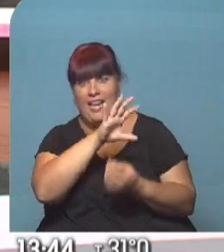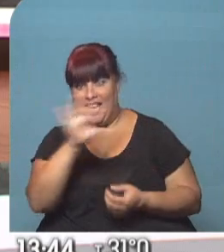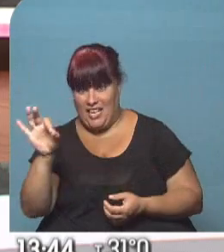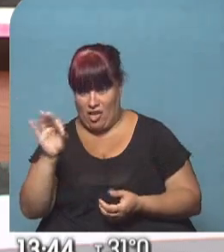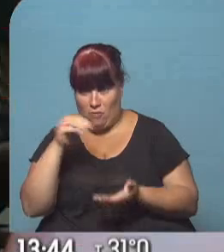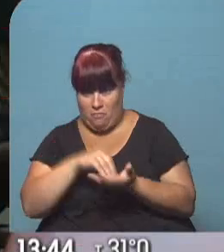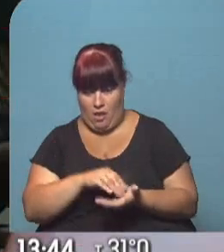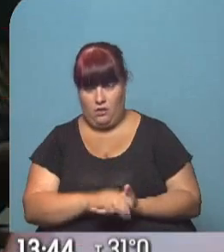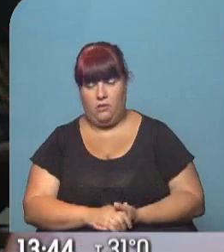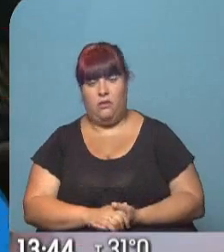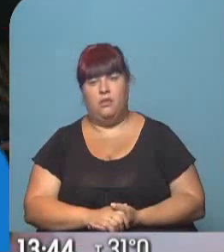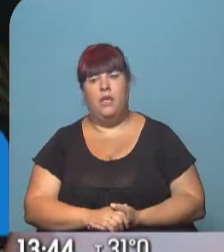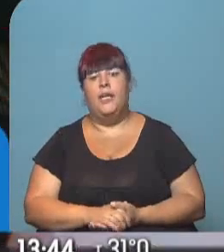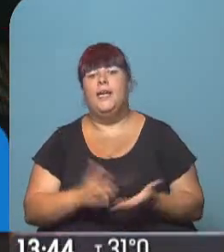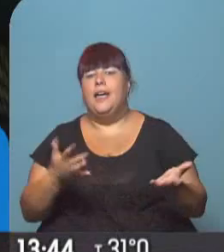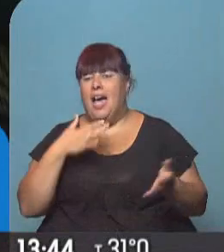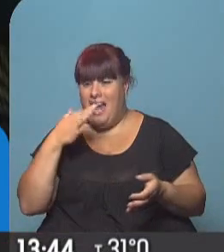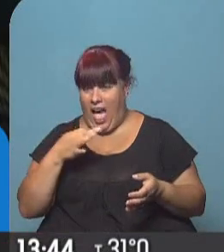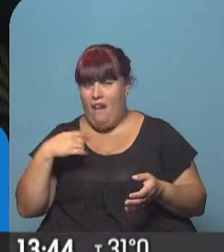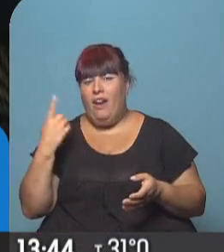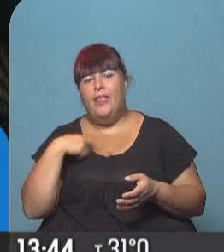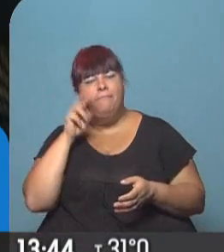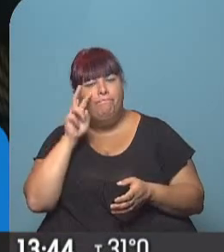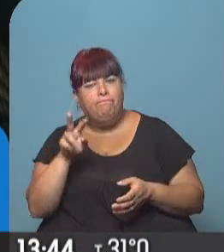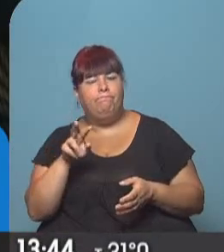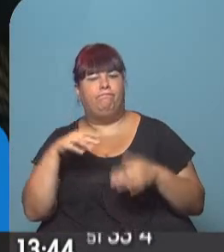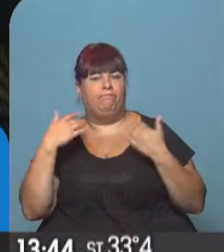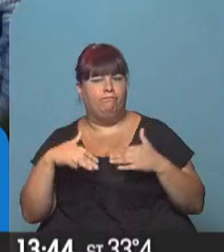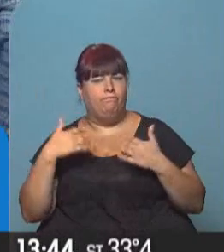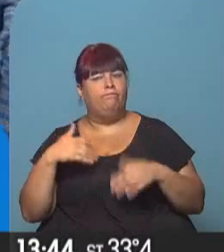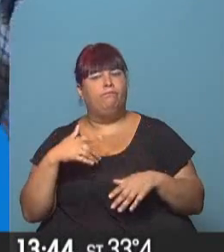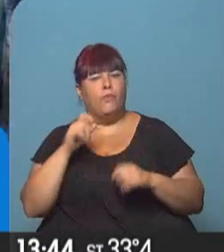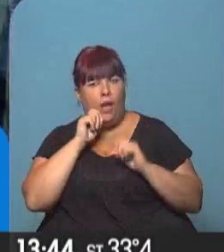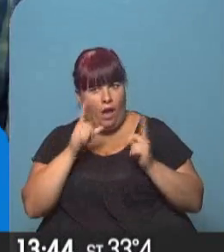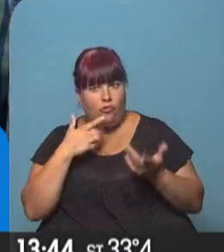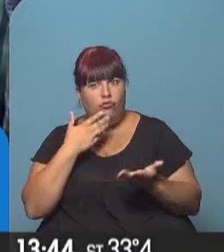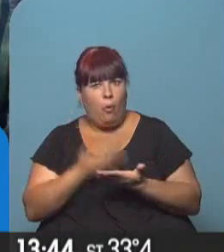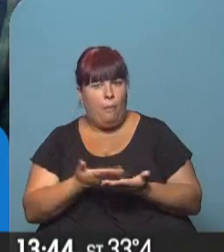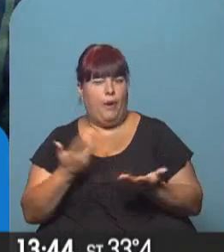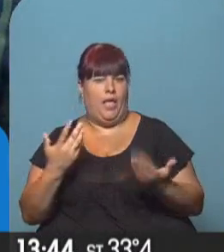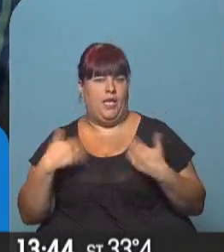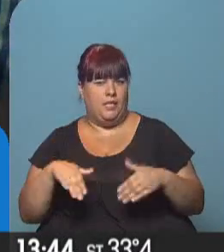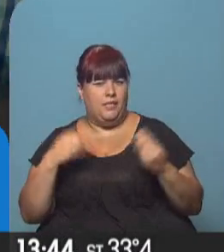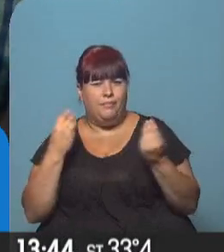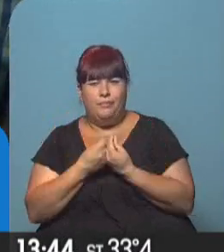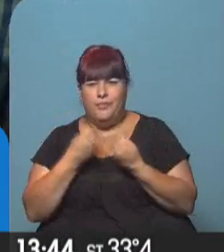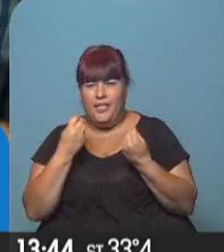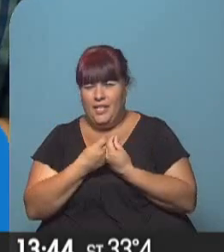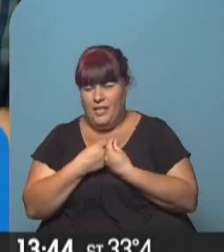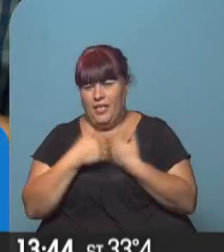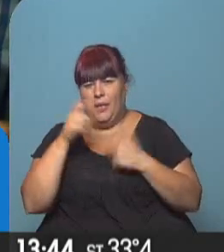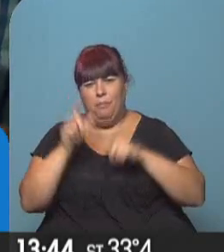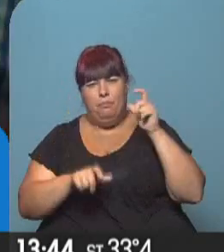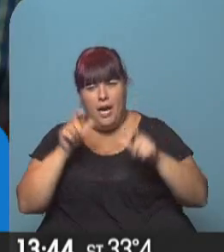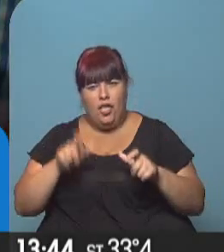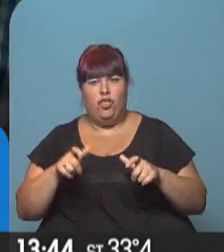personas. Y, sinceramente, estamos viendo con mucho asombro la cantidad enorme de